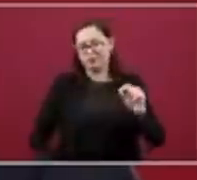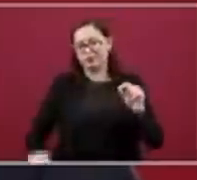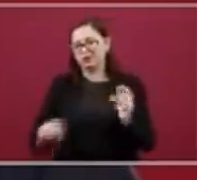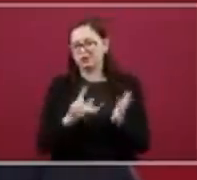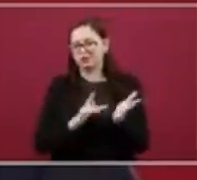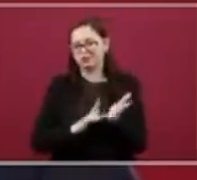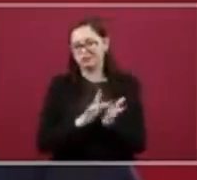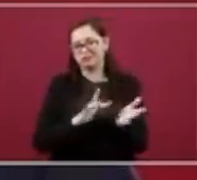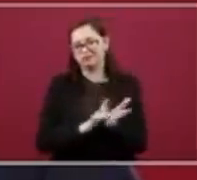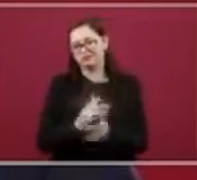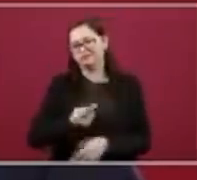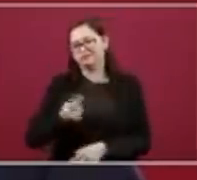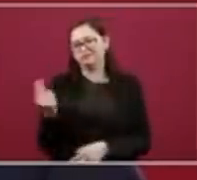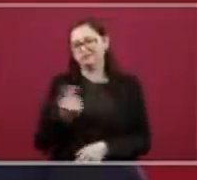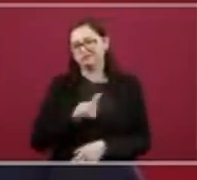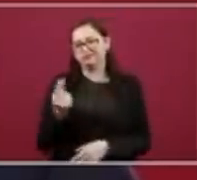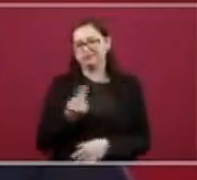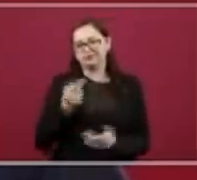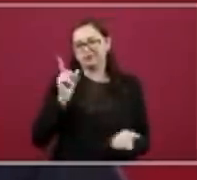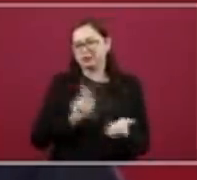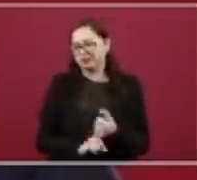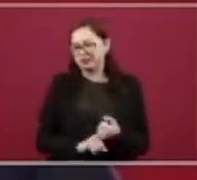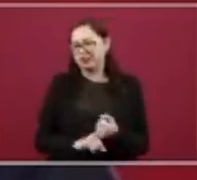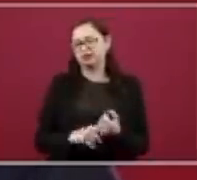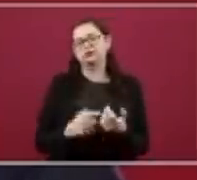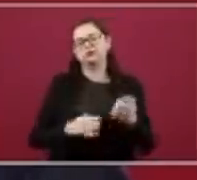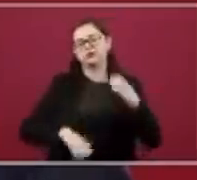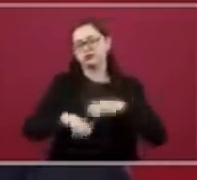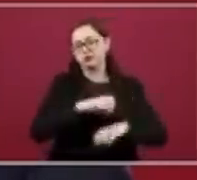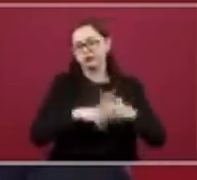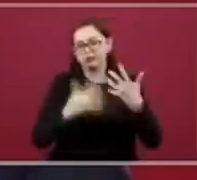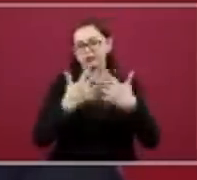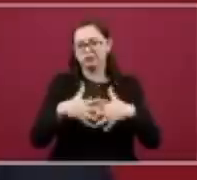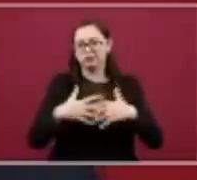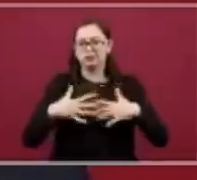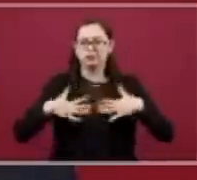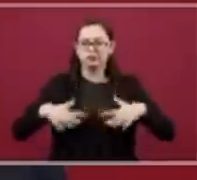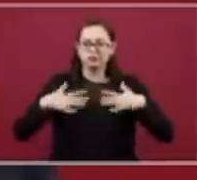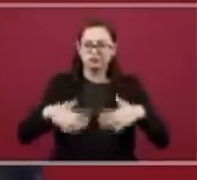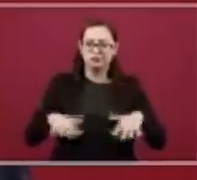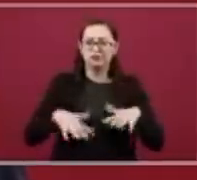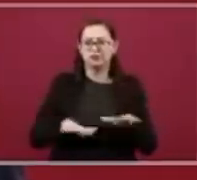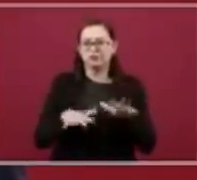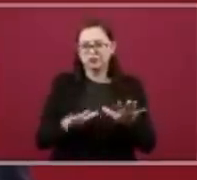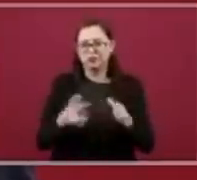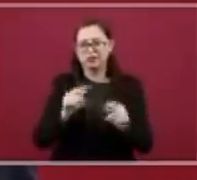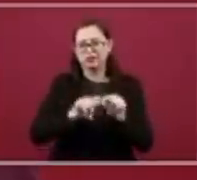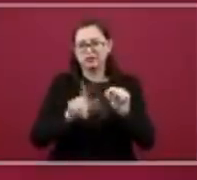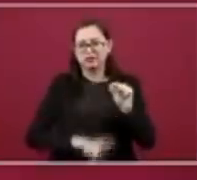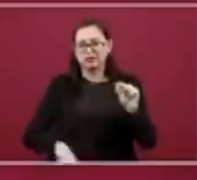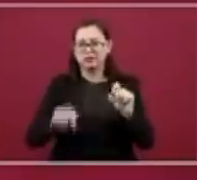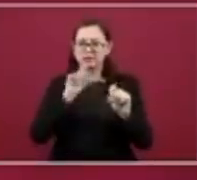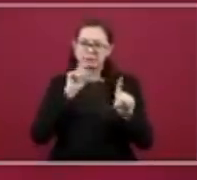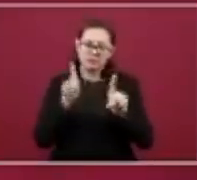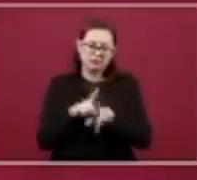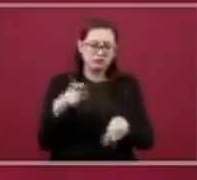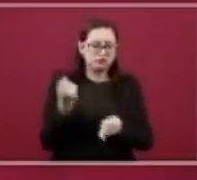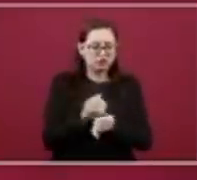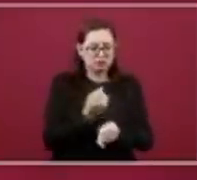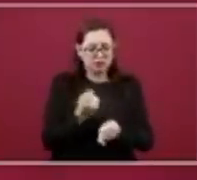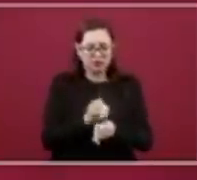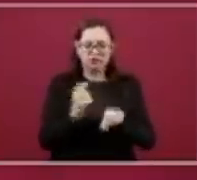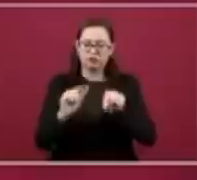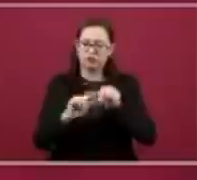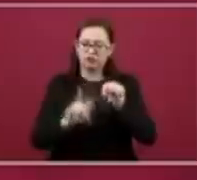mercado interno. Tenemos que apoyar a la industria textil nacional y a la industria del calzado.